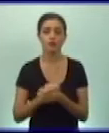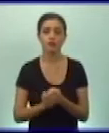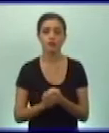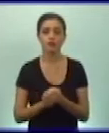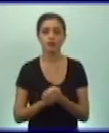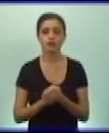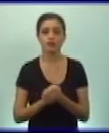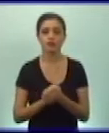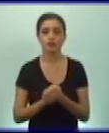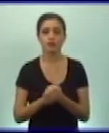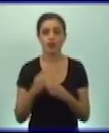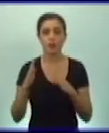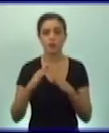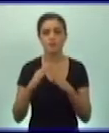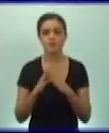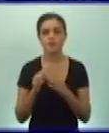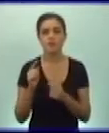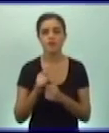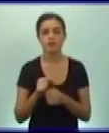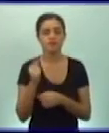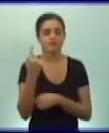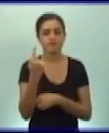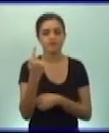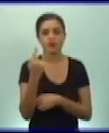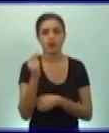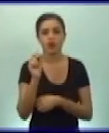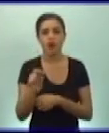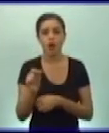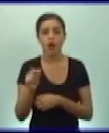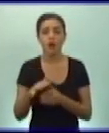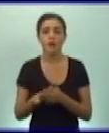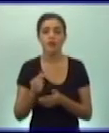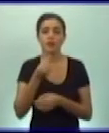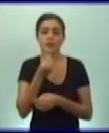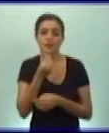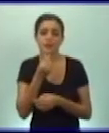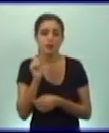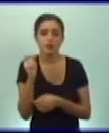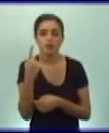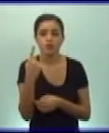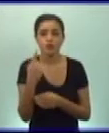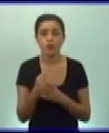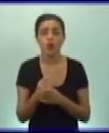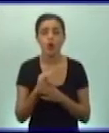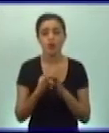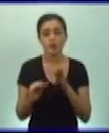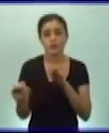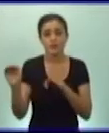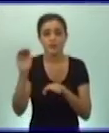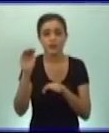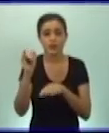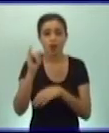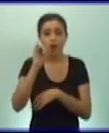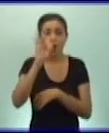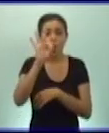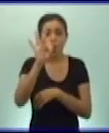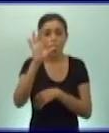Cuba viven adultos mayores solos y que las personas que sobrepasan los 80 años ya suman